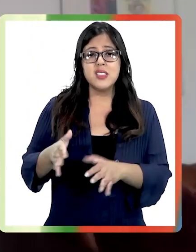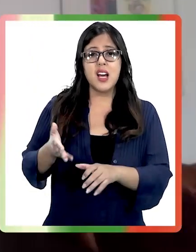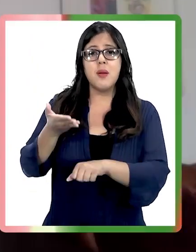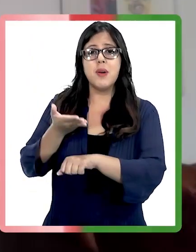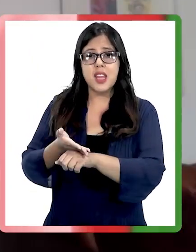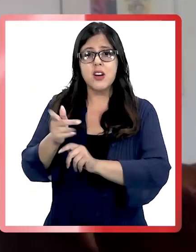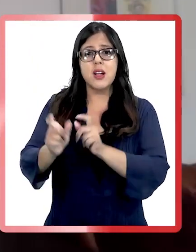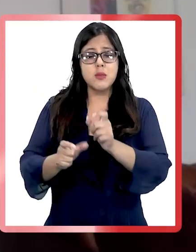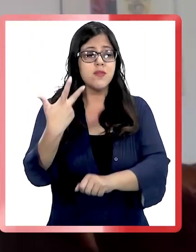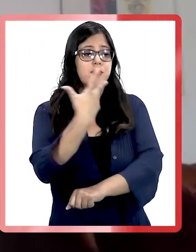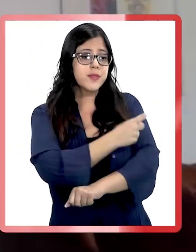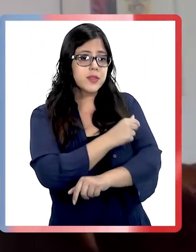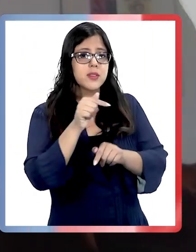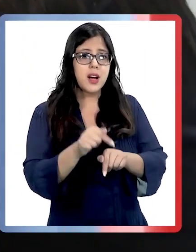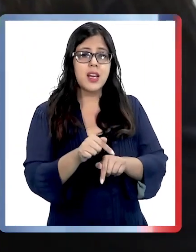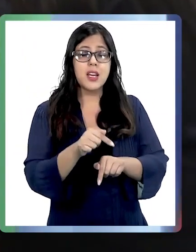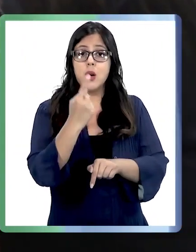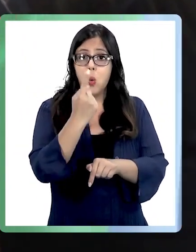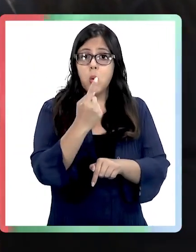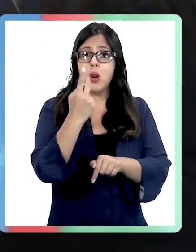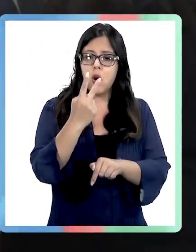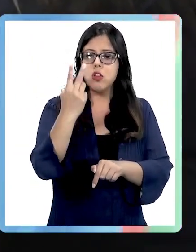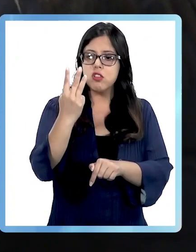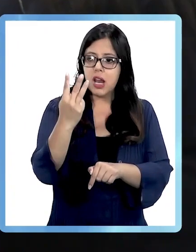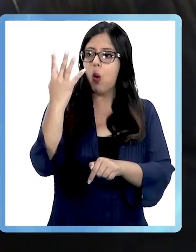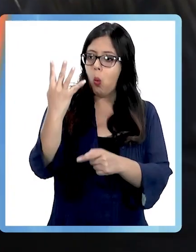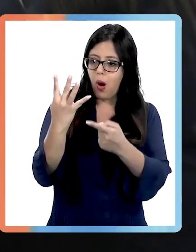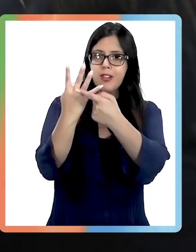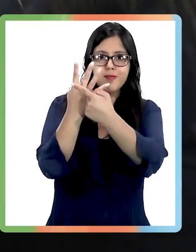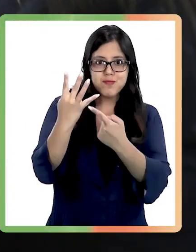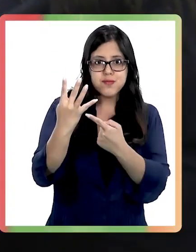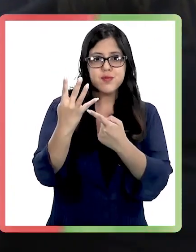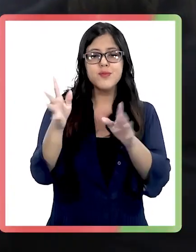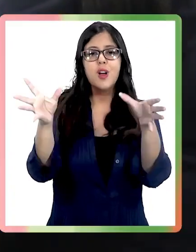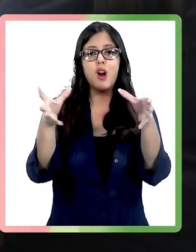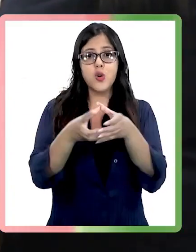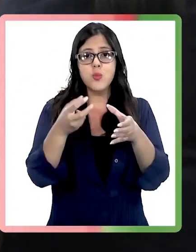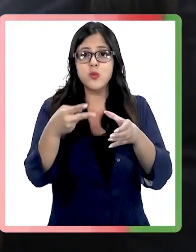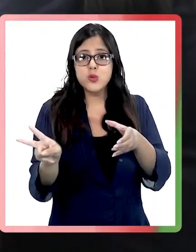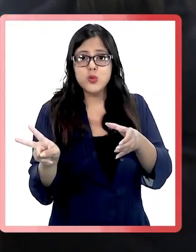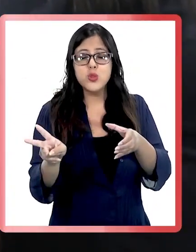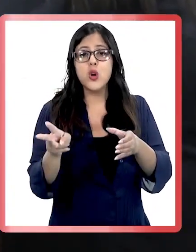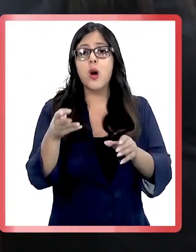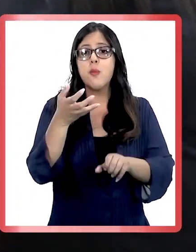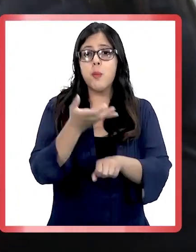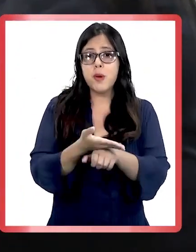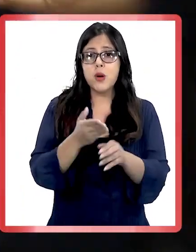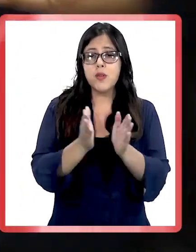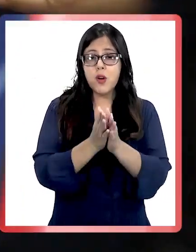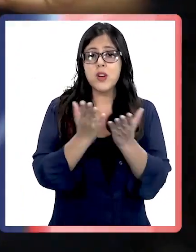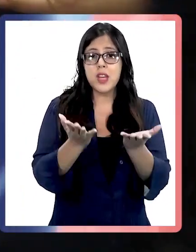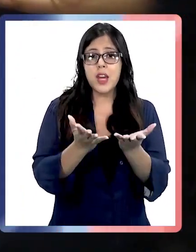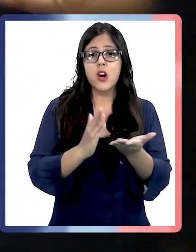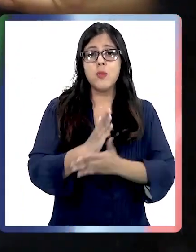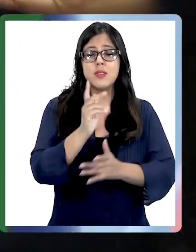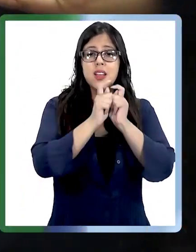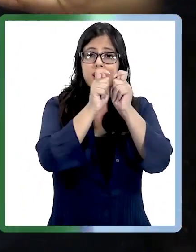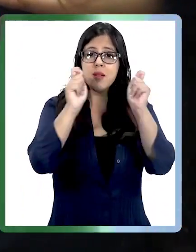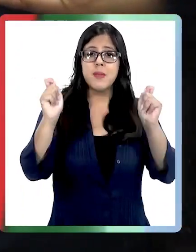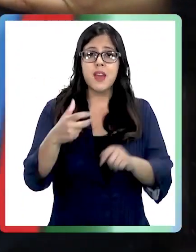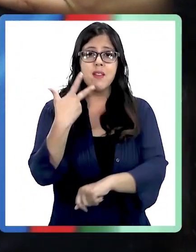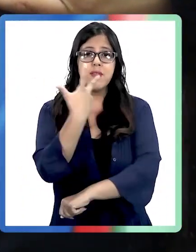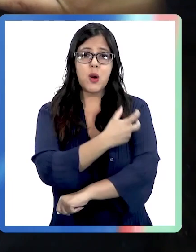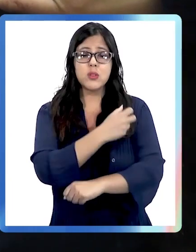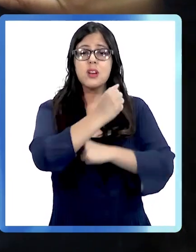año, que los hemos pedido que se vacunen, no una, sino que 4 veces, que a subgrupos de la población les hemos pedido que comencemos